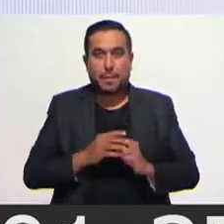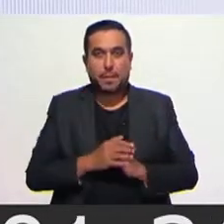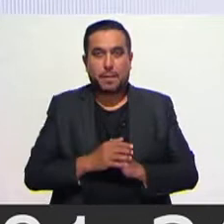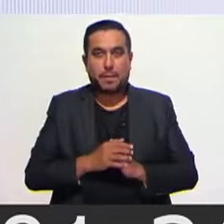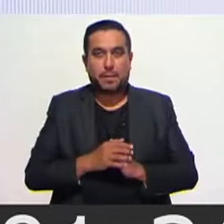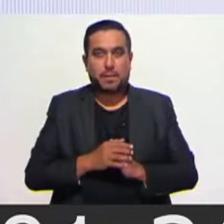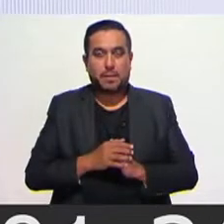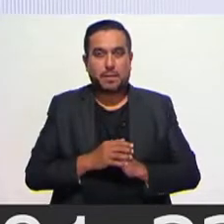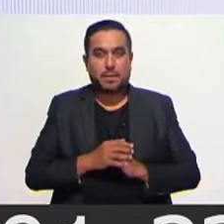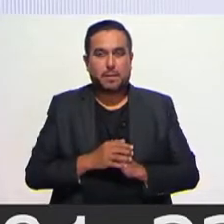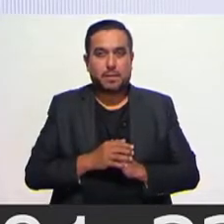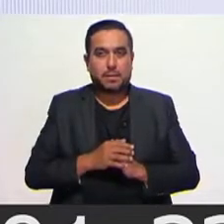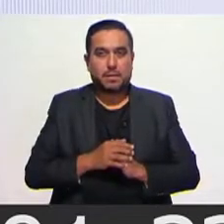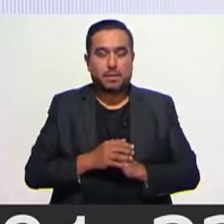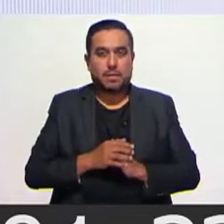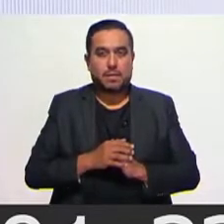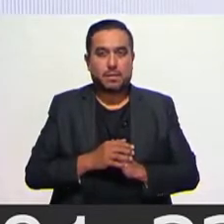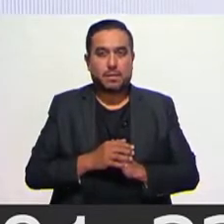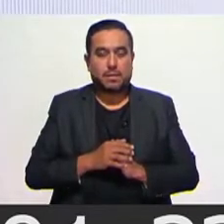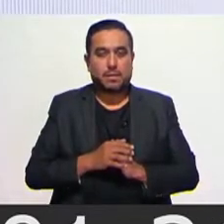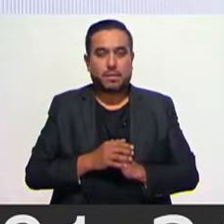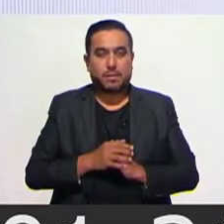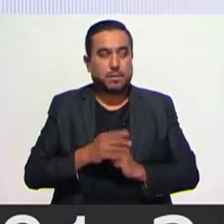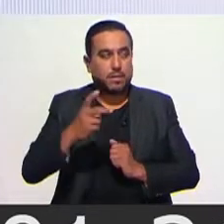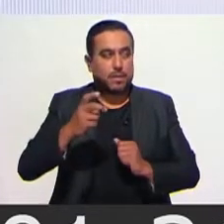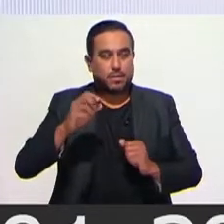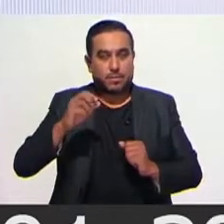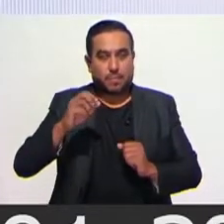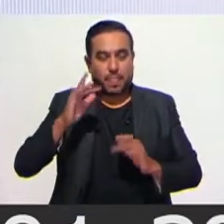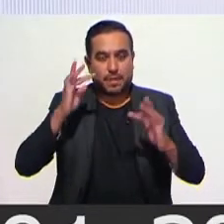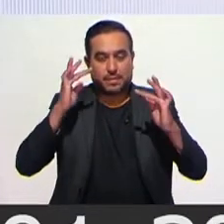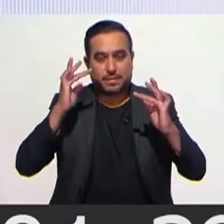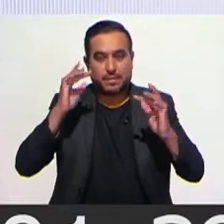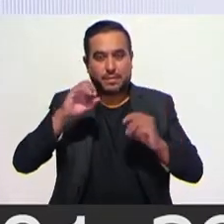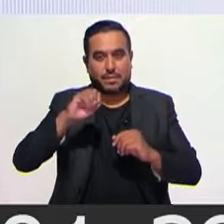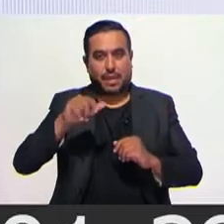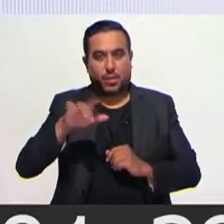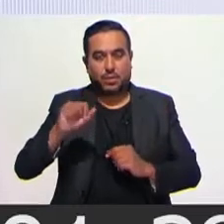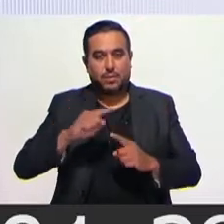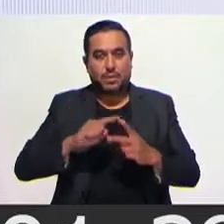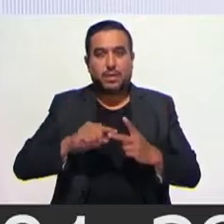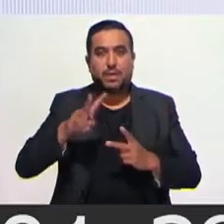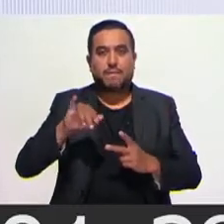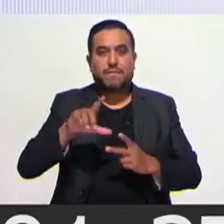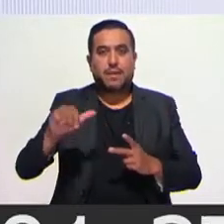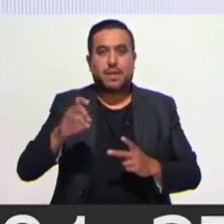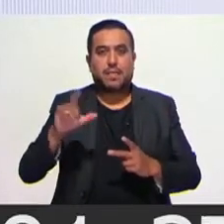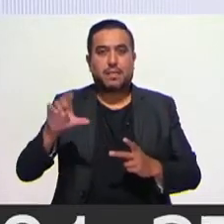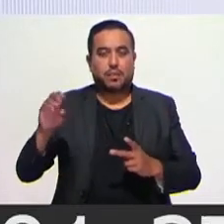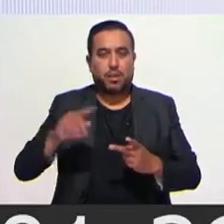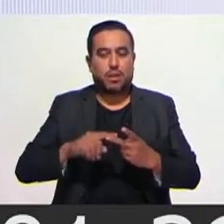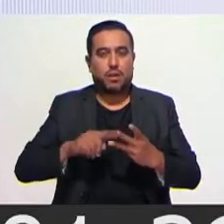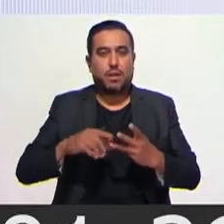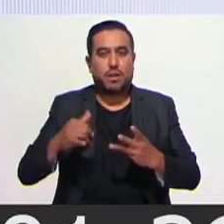salud en el área de San Luis, en el predio, entre Villa del Sol y Villas de Bernalejo. No